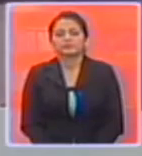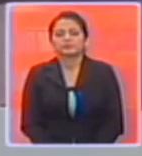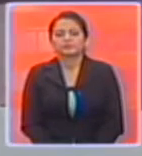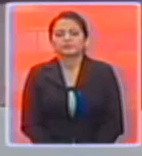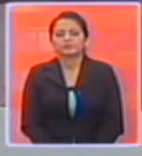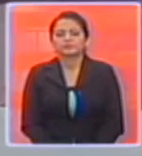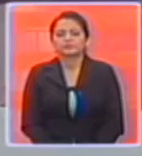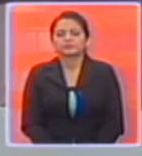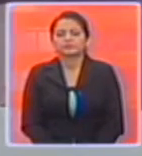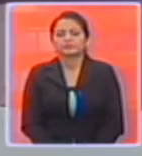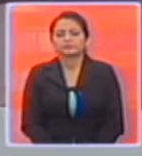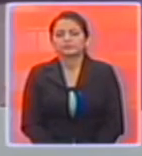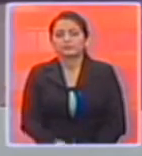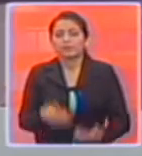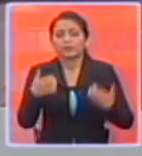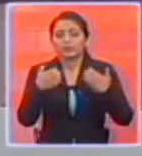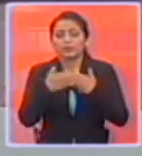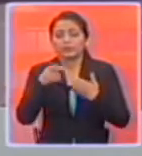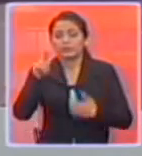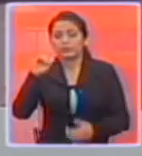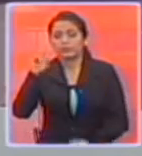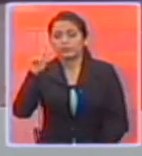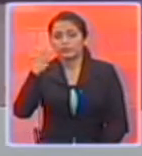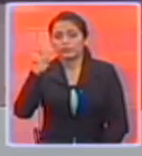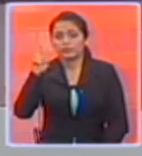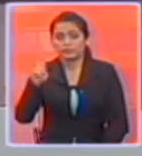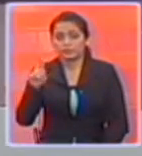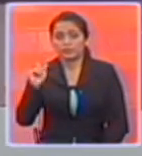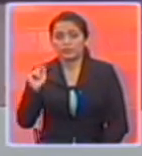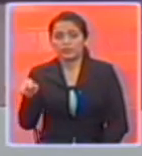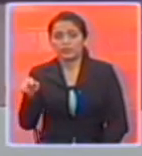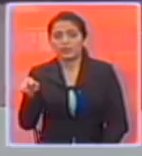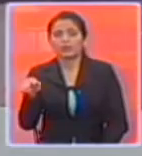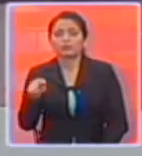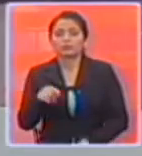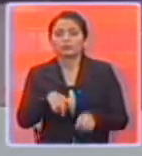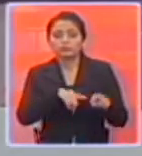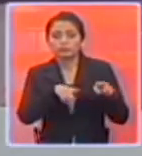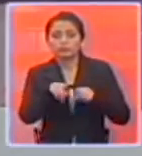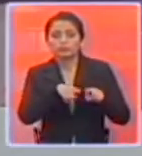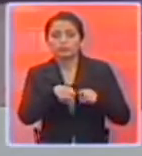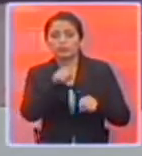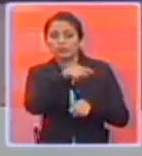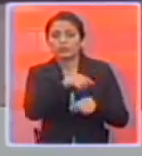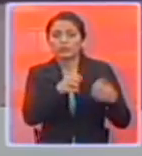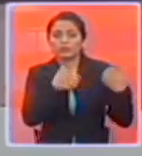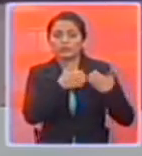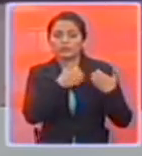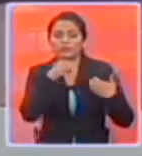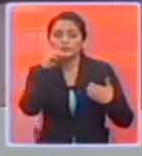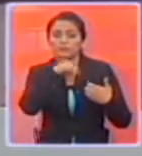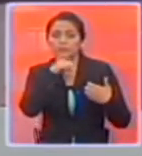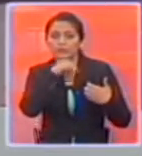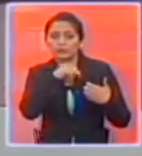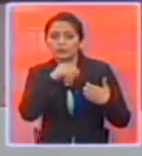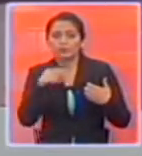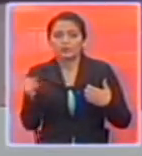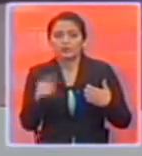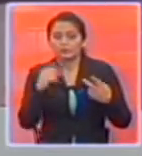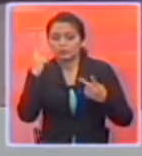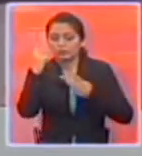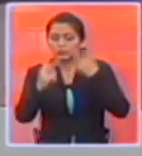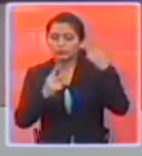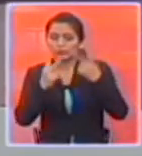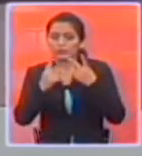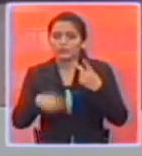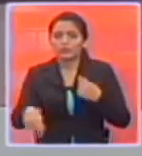Vamos con información de River Ecuador, que se lista para su compromiso frente a Delfín de Manta. El equipo de la Fuerza Roja del Guayas visitará el conjunto Cetáceo este sábado a